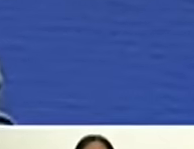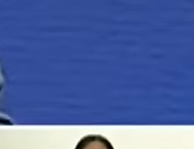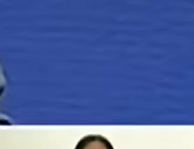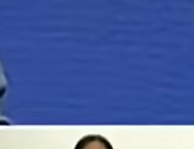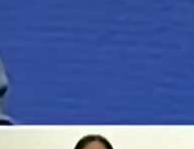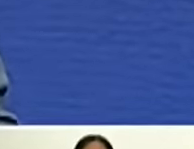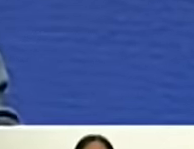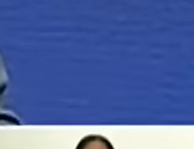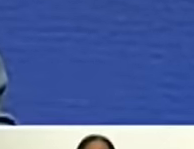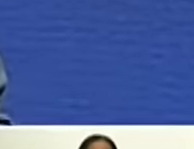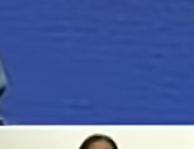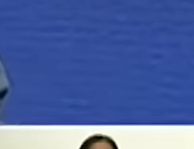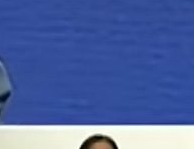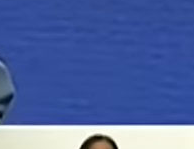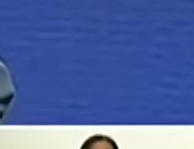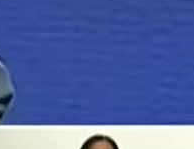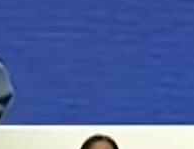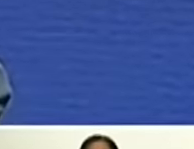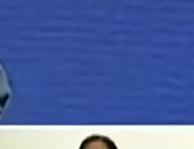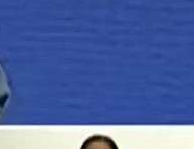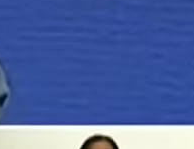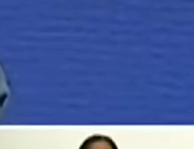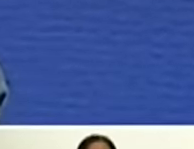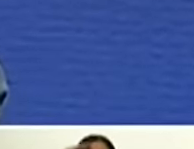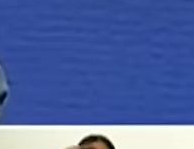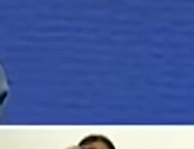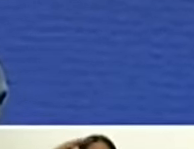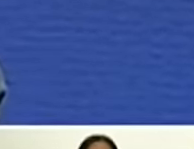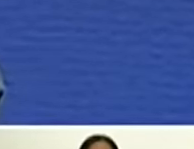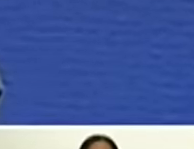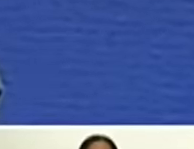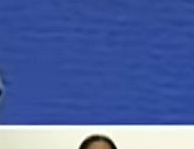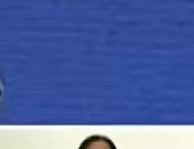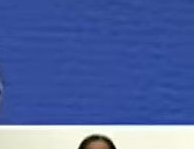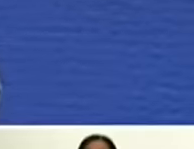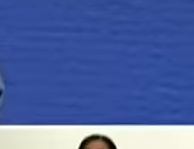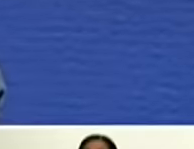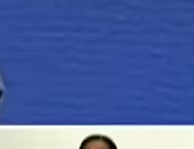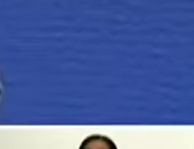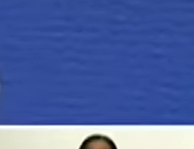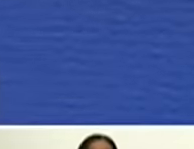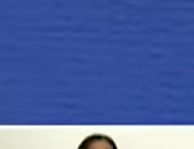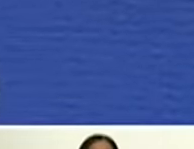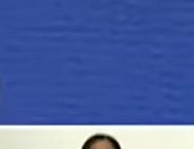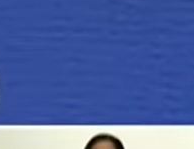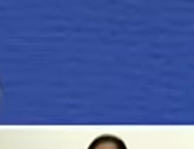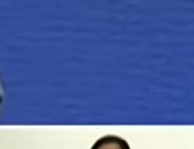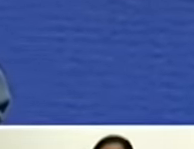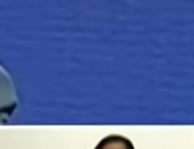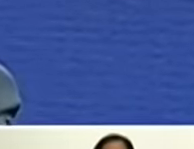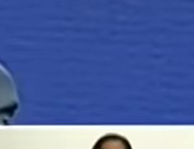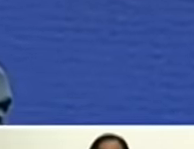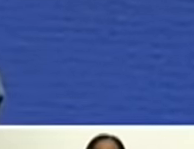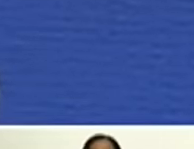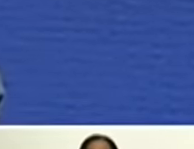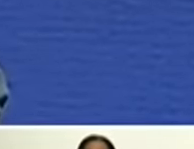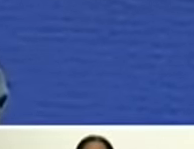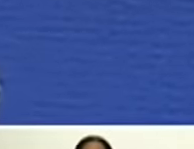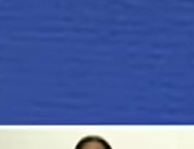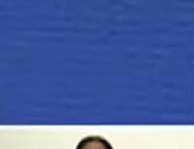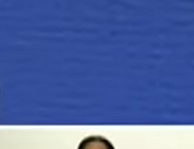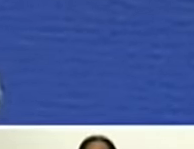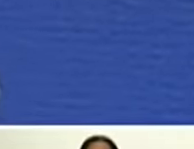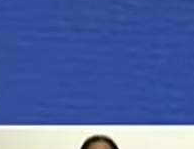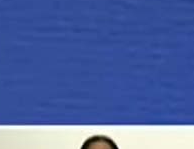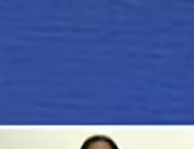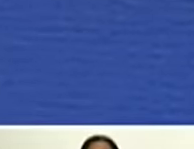del Estado, sin ejército, los británicos empezaron a avanzar en la línea Chombur y